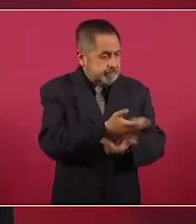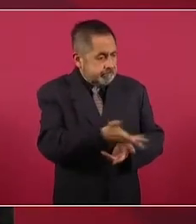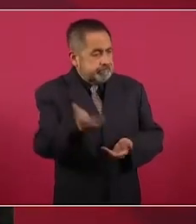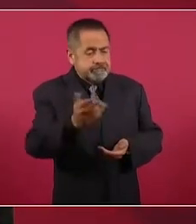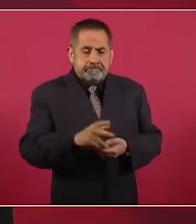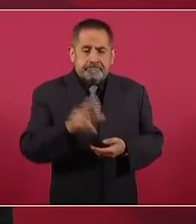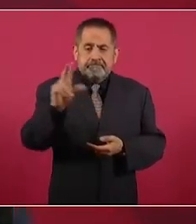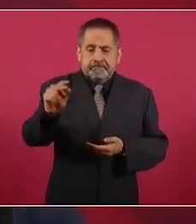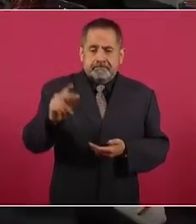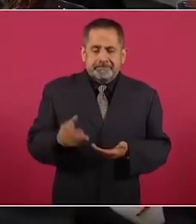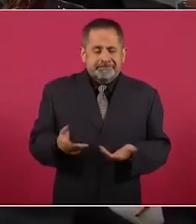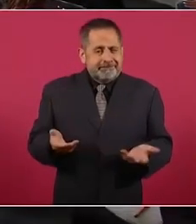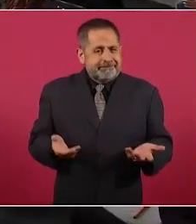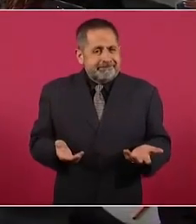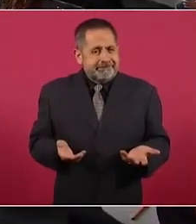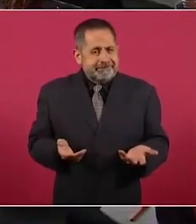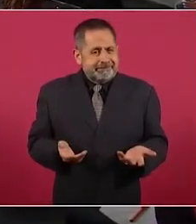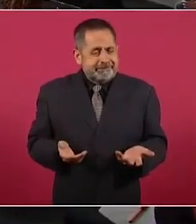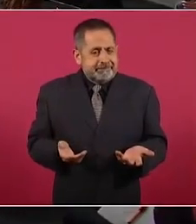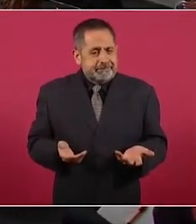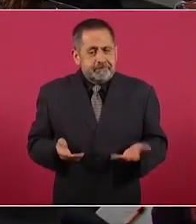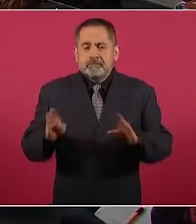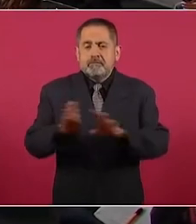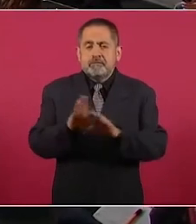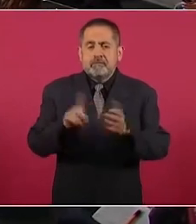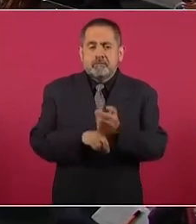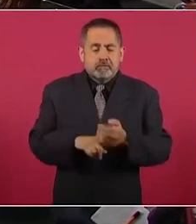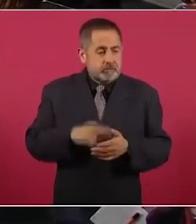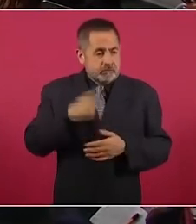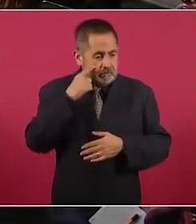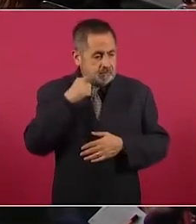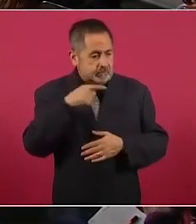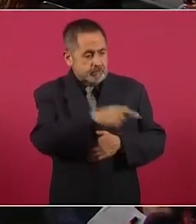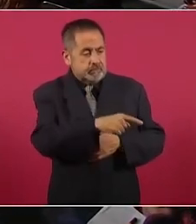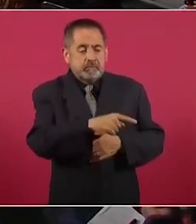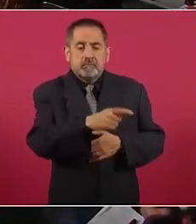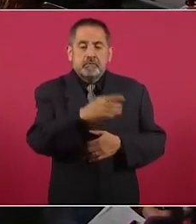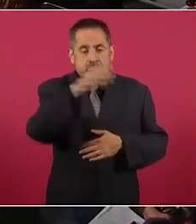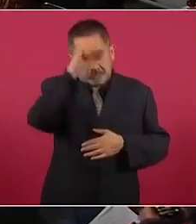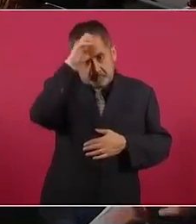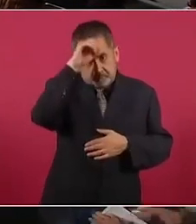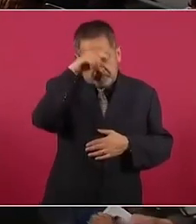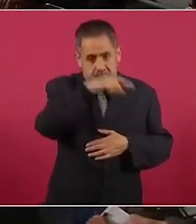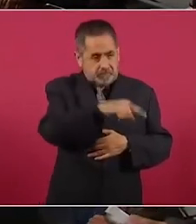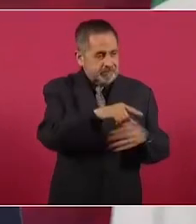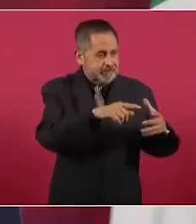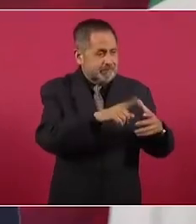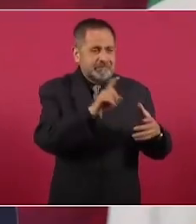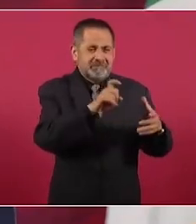porque ¿cómo se entrega una concesión junto a una mina cancelada, inundada,